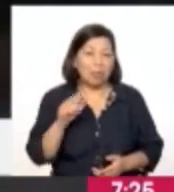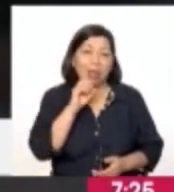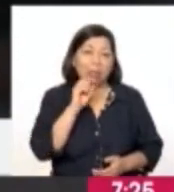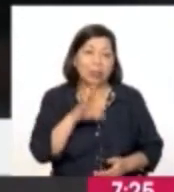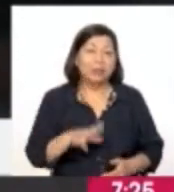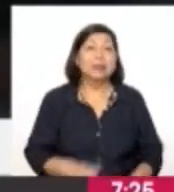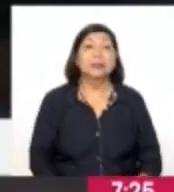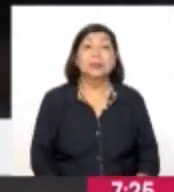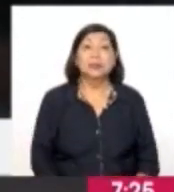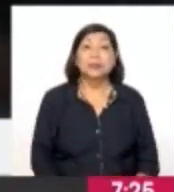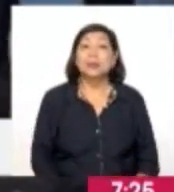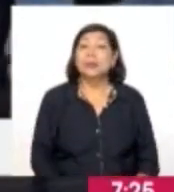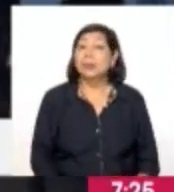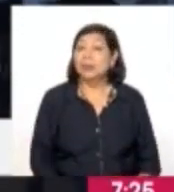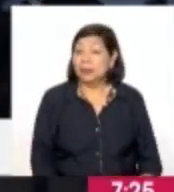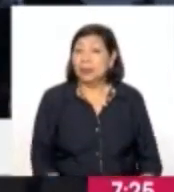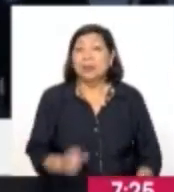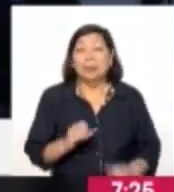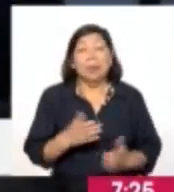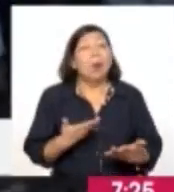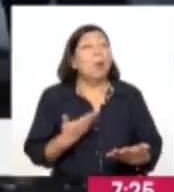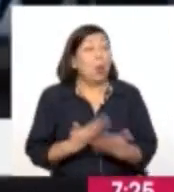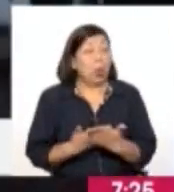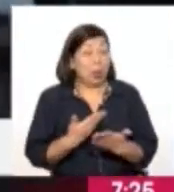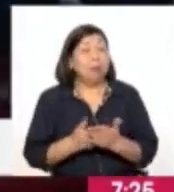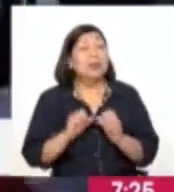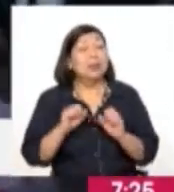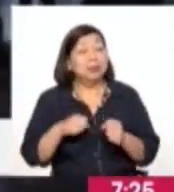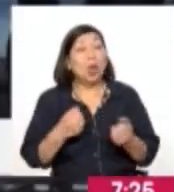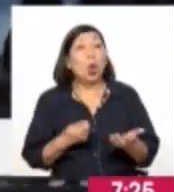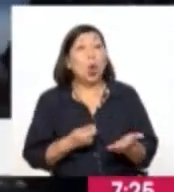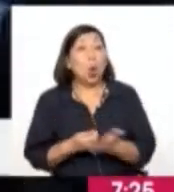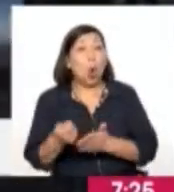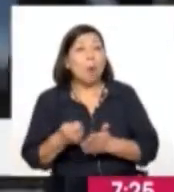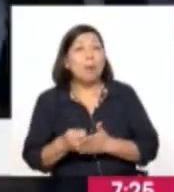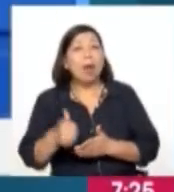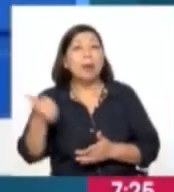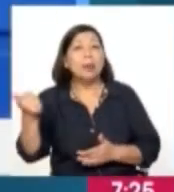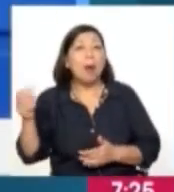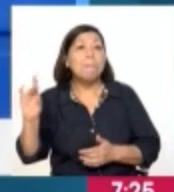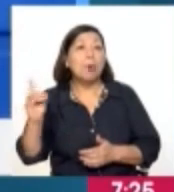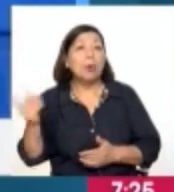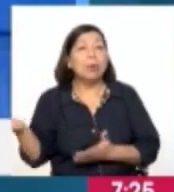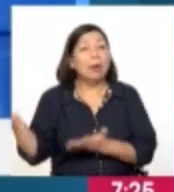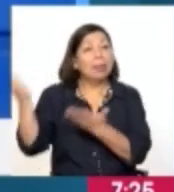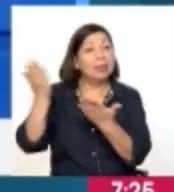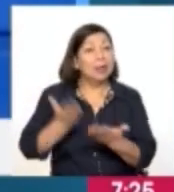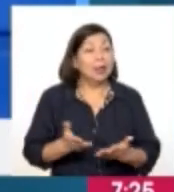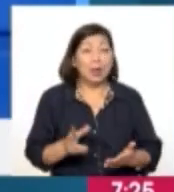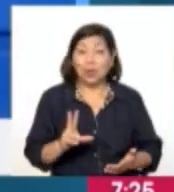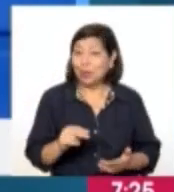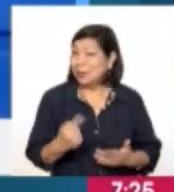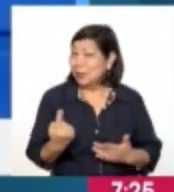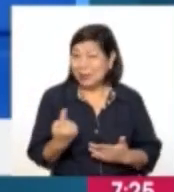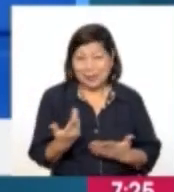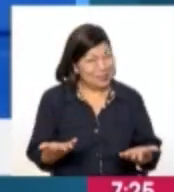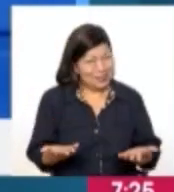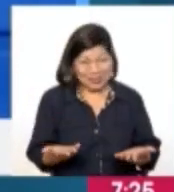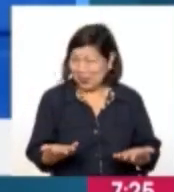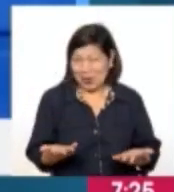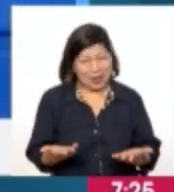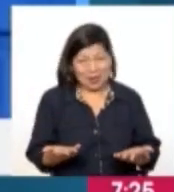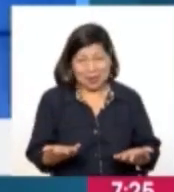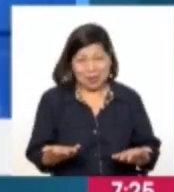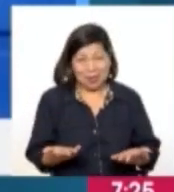siguiente. Existen indicios y pruebas de que así ha sido, ¿ya? Y de que no solamente